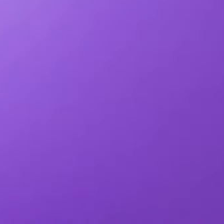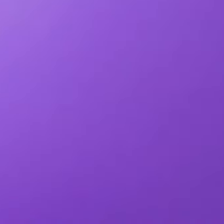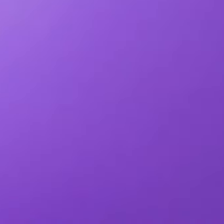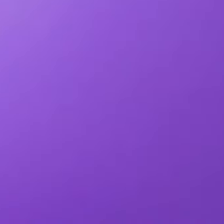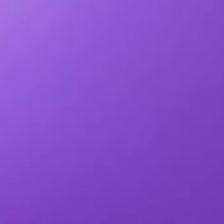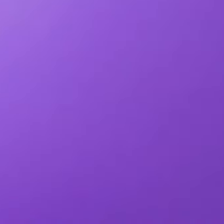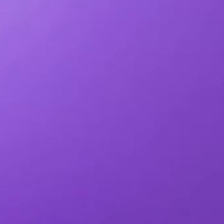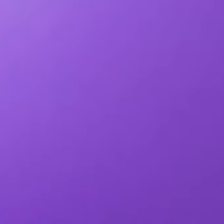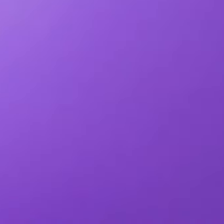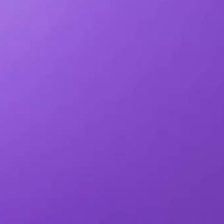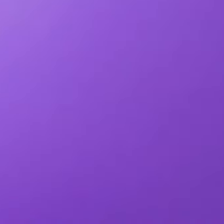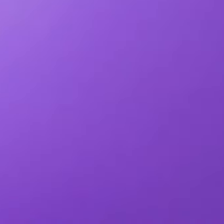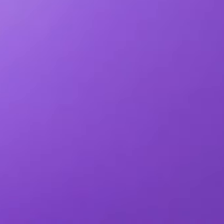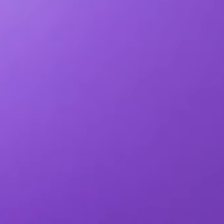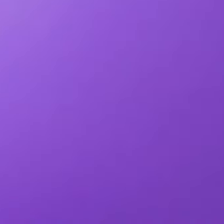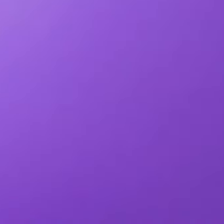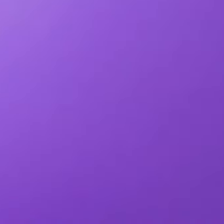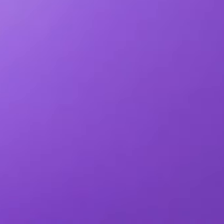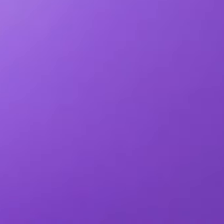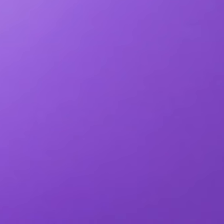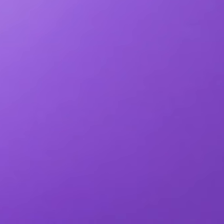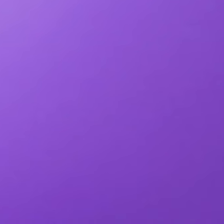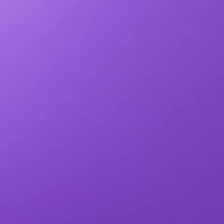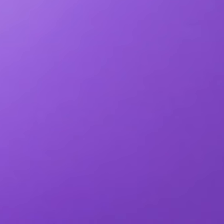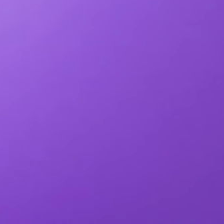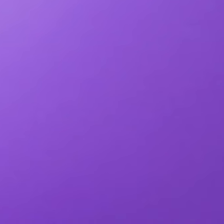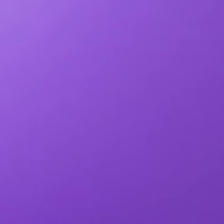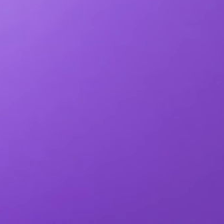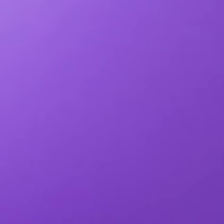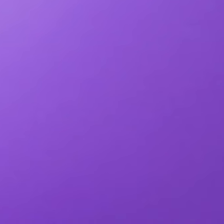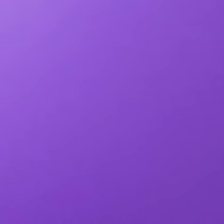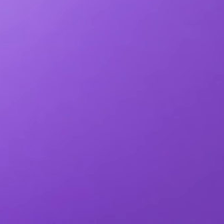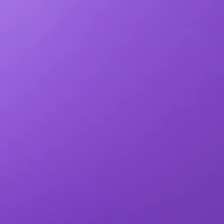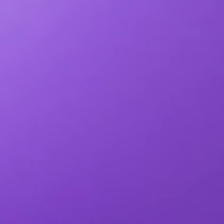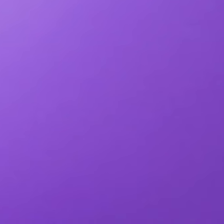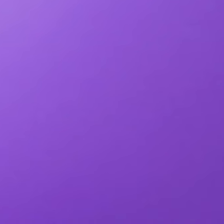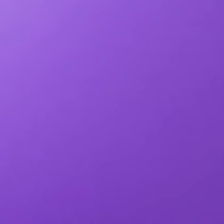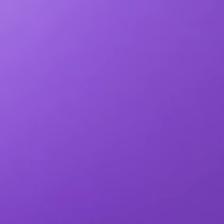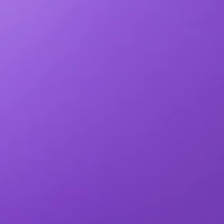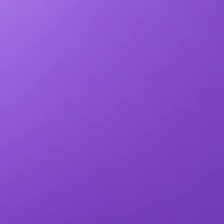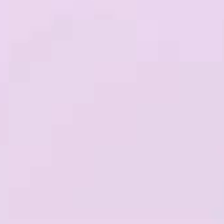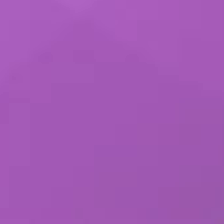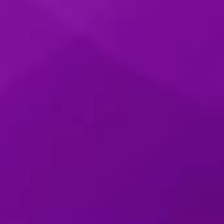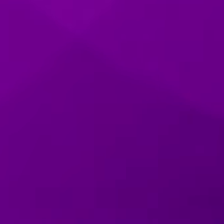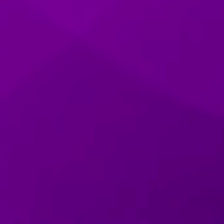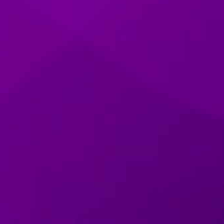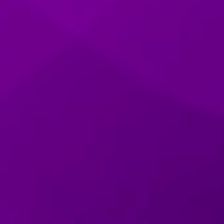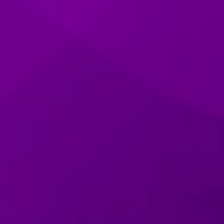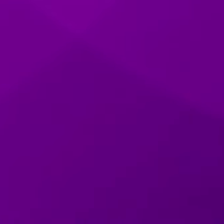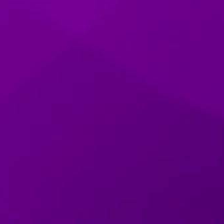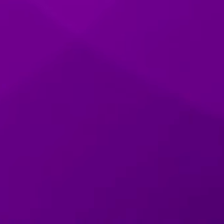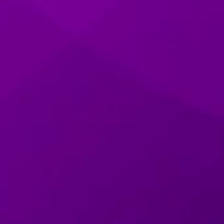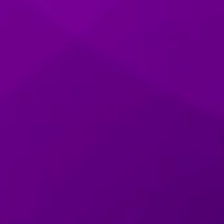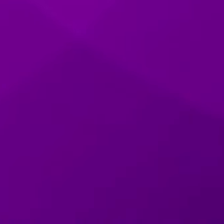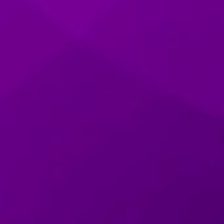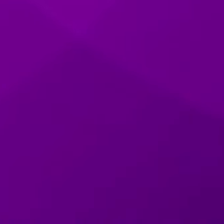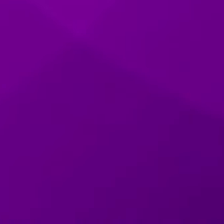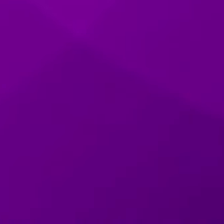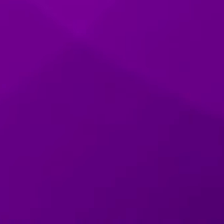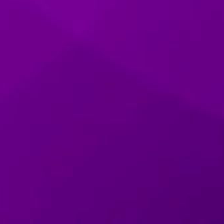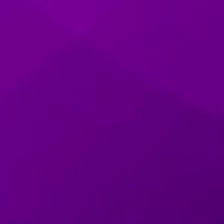Para hacer uso de la réplica y contrarréplica, las candidaturas deberán manifestarlo levantando la mano. Para el